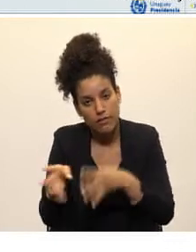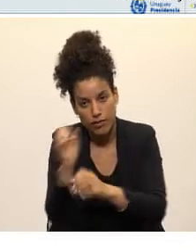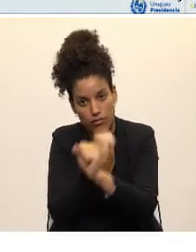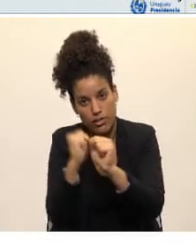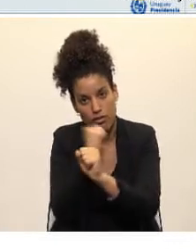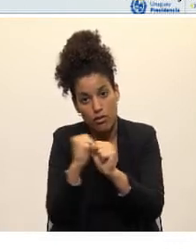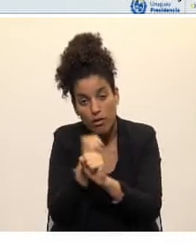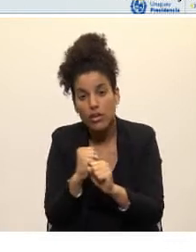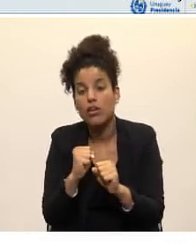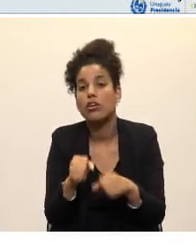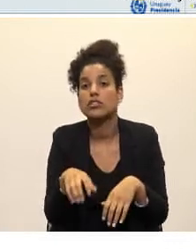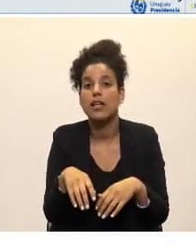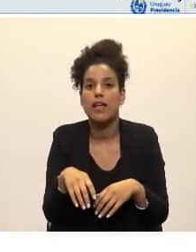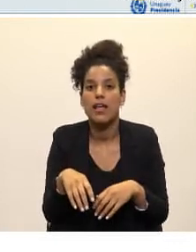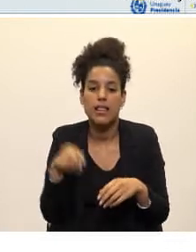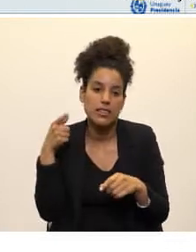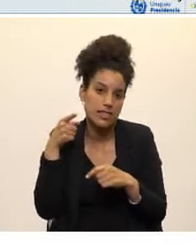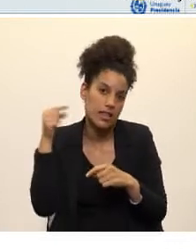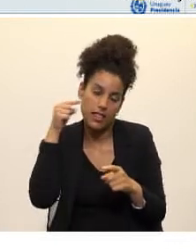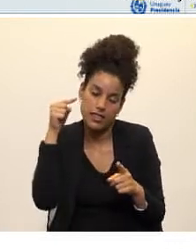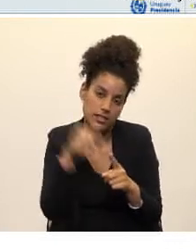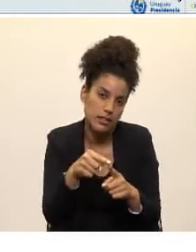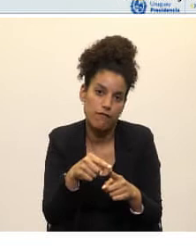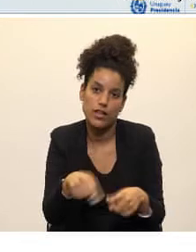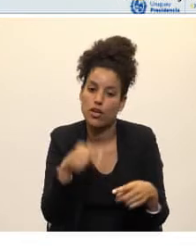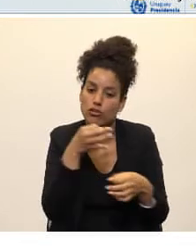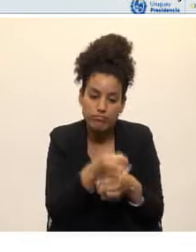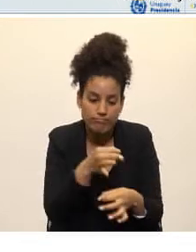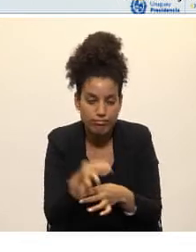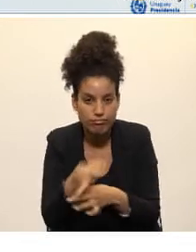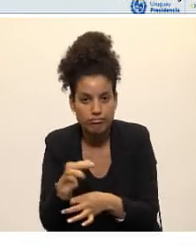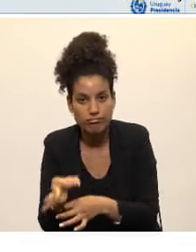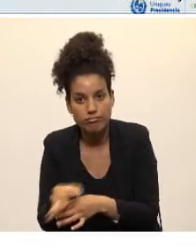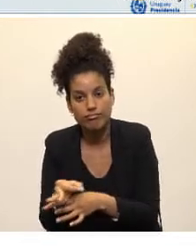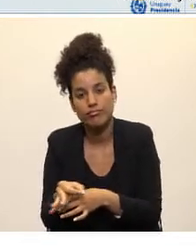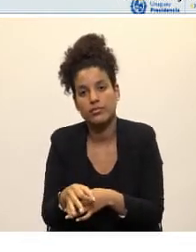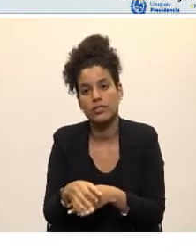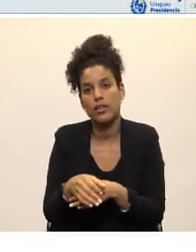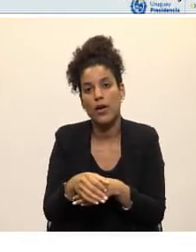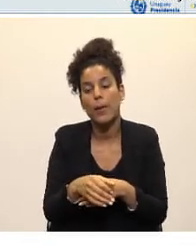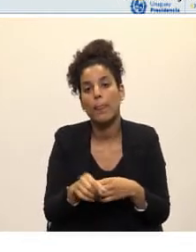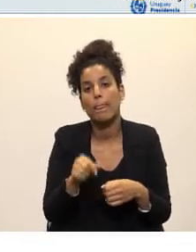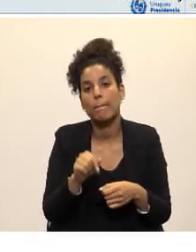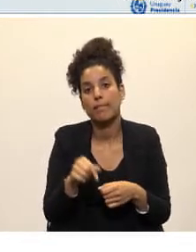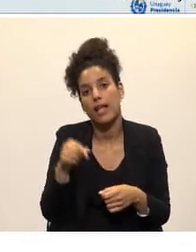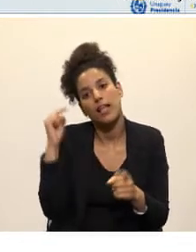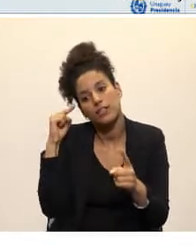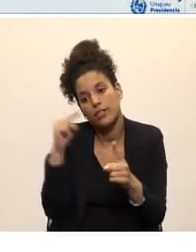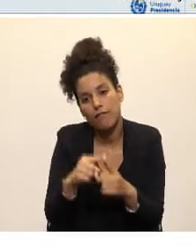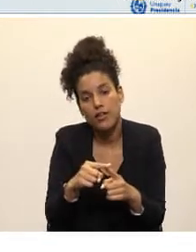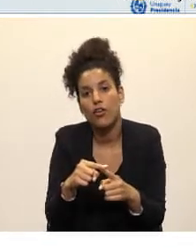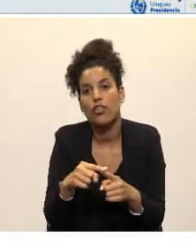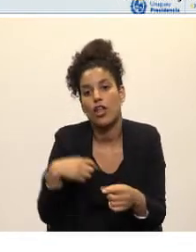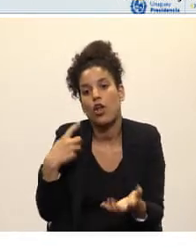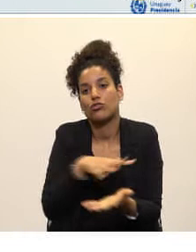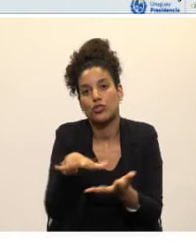de los desafíos más pedagógicos, acompañan esto que denominé los desafíos más del campo de lo